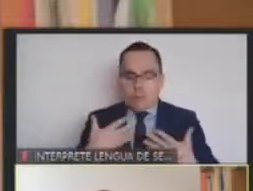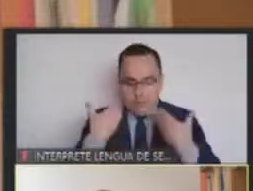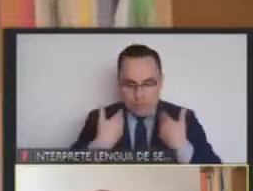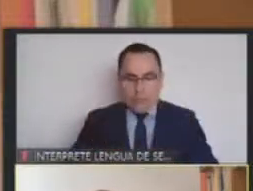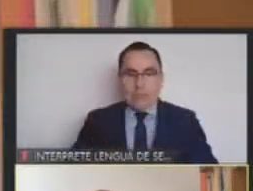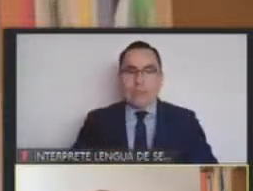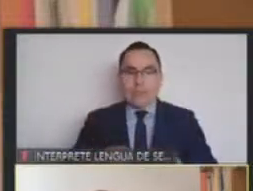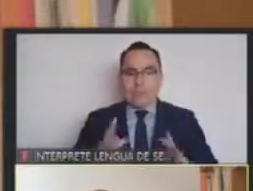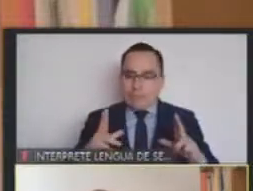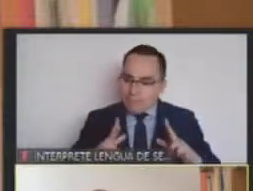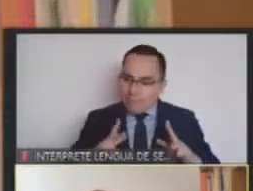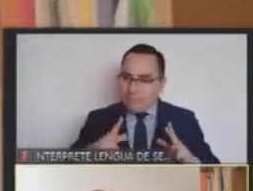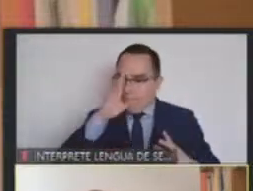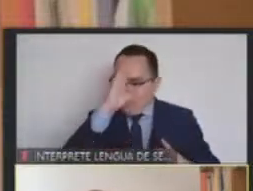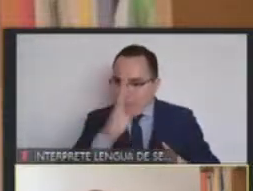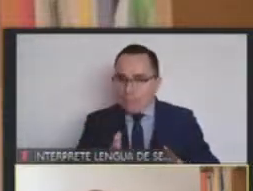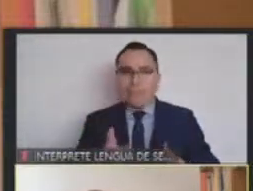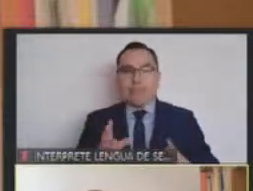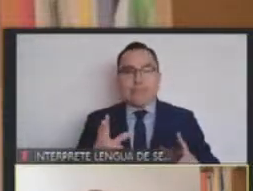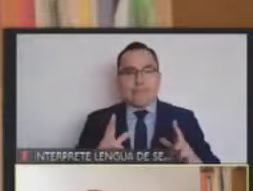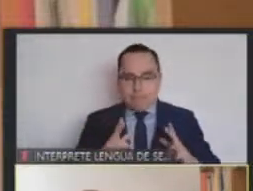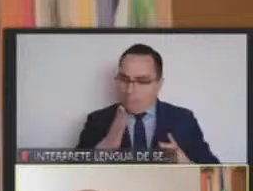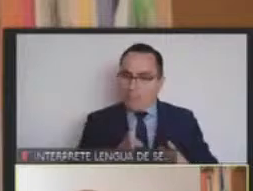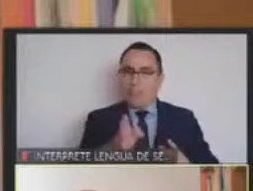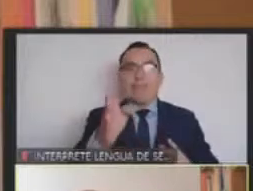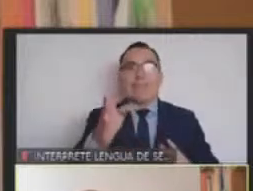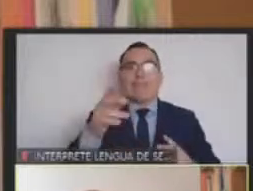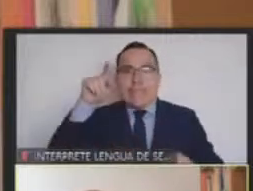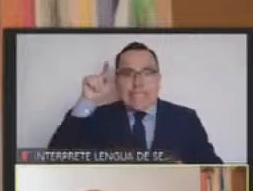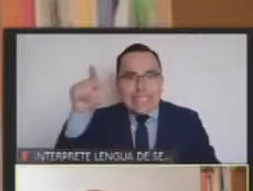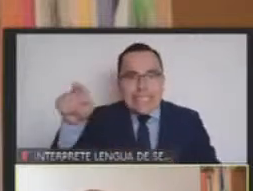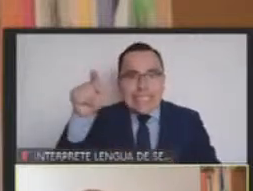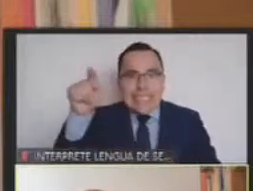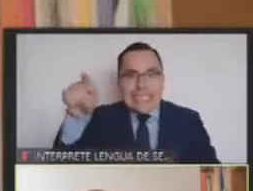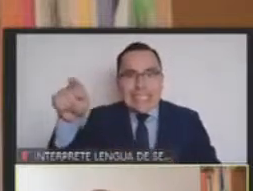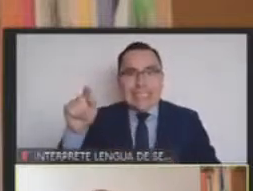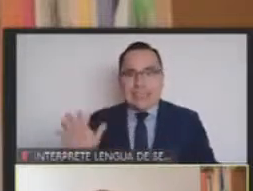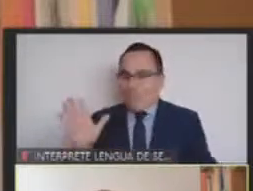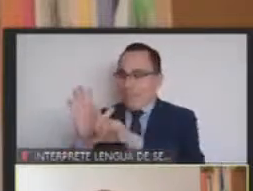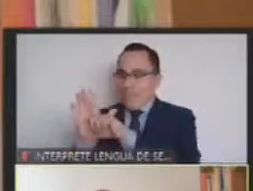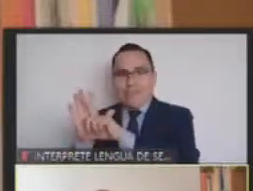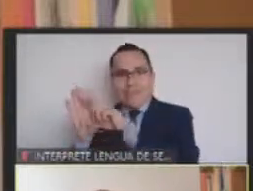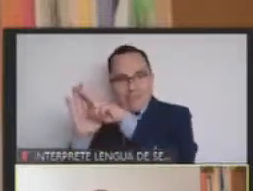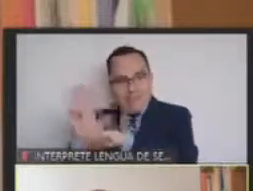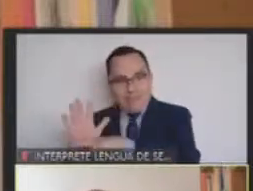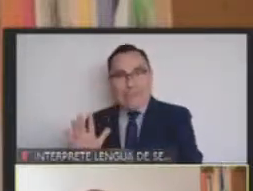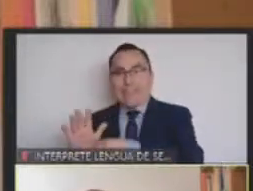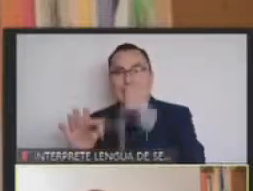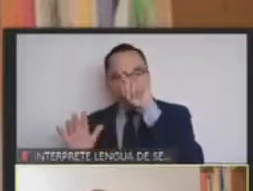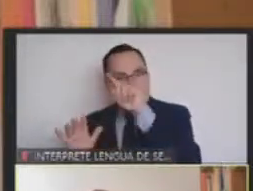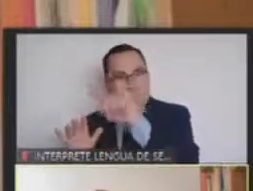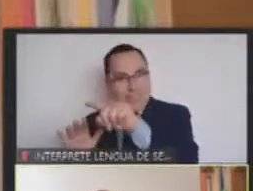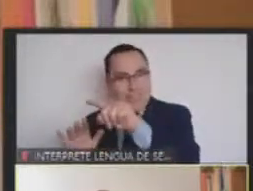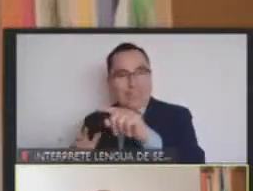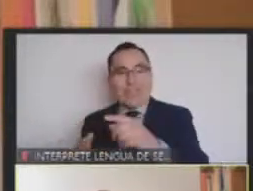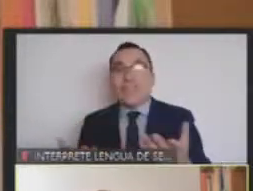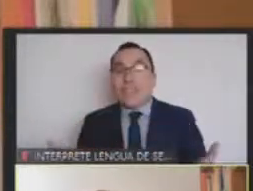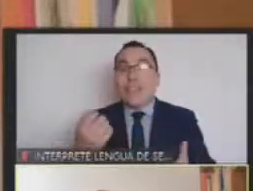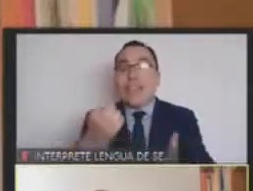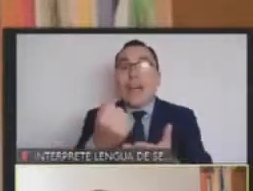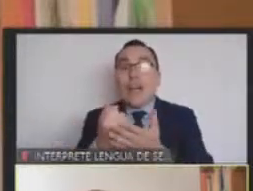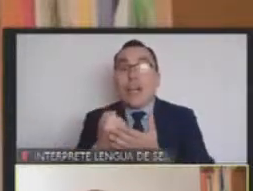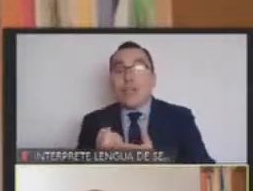función judicial. Y es a esta inquietud, a este interés de la comunidad, el que se